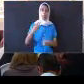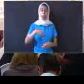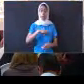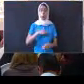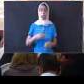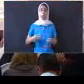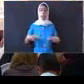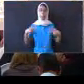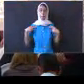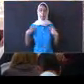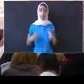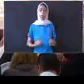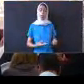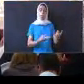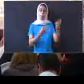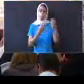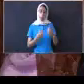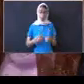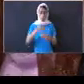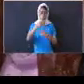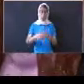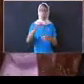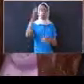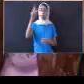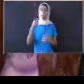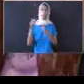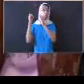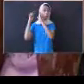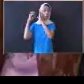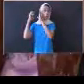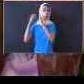delante de ti. Confesando. Nuestra situación.